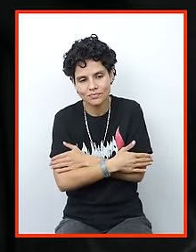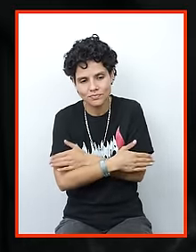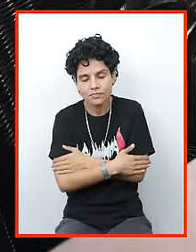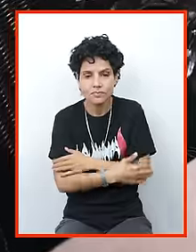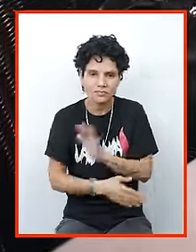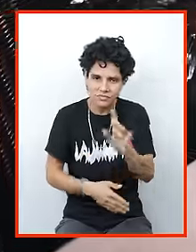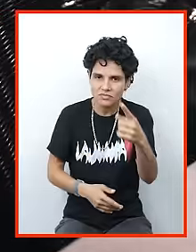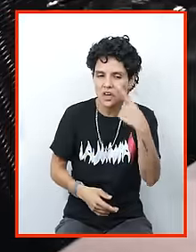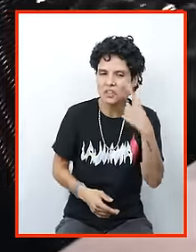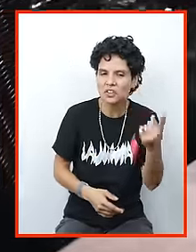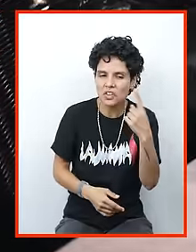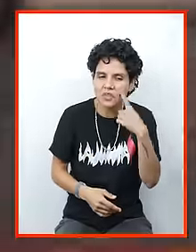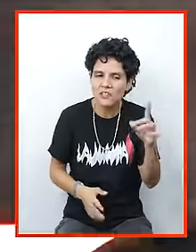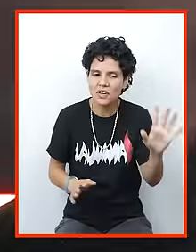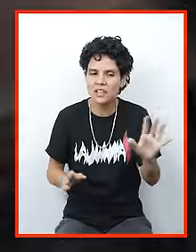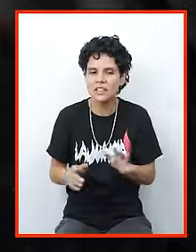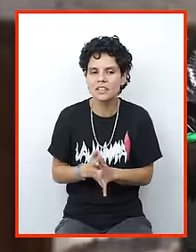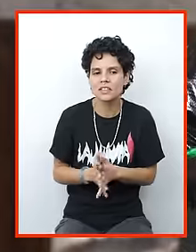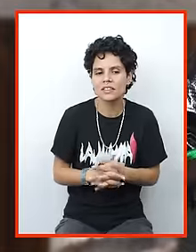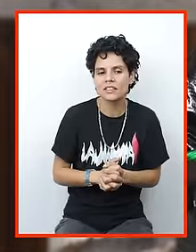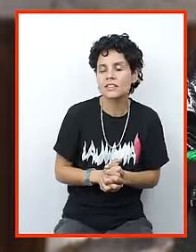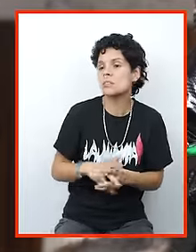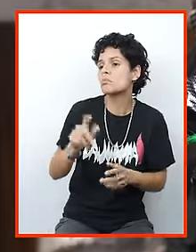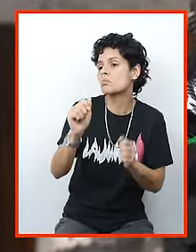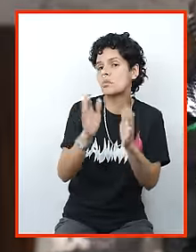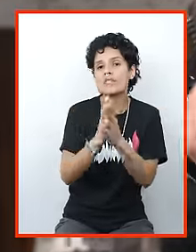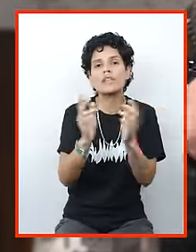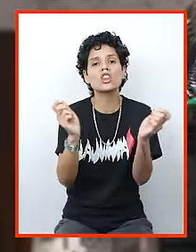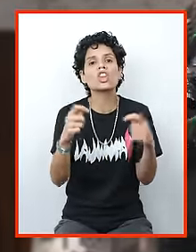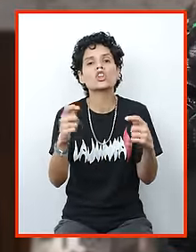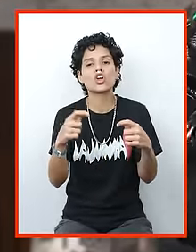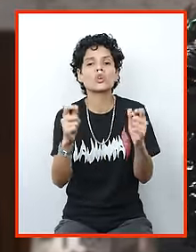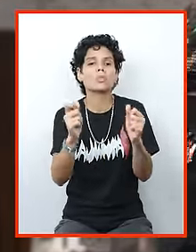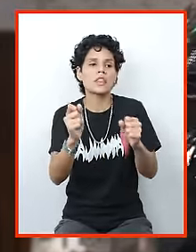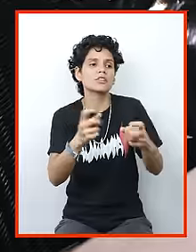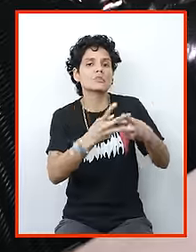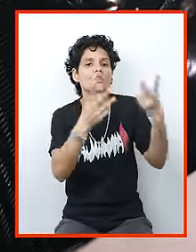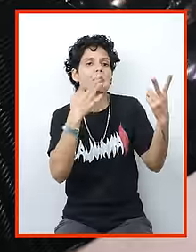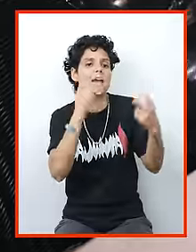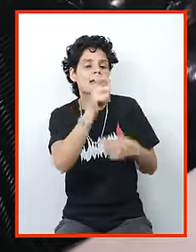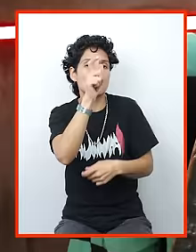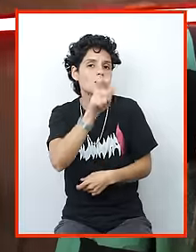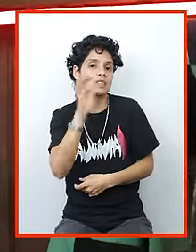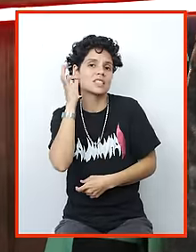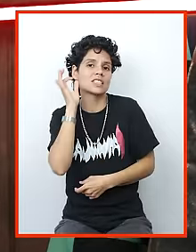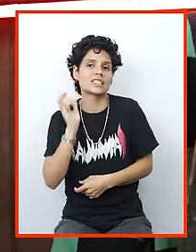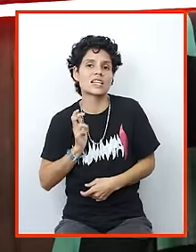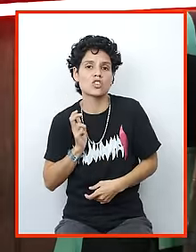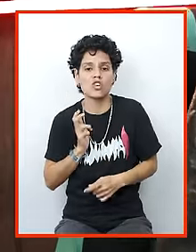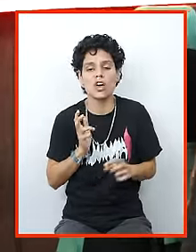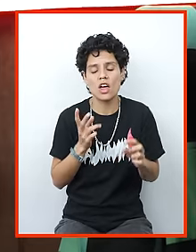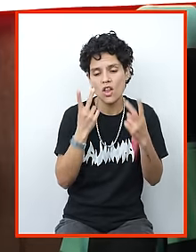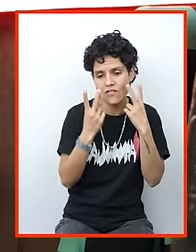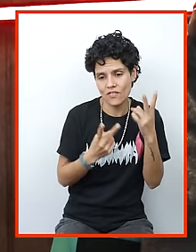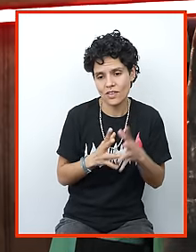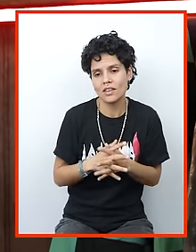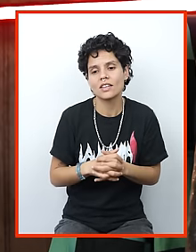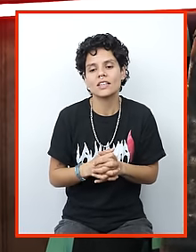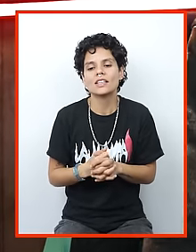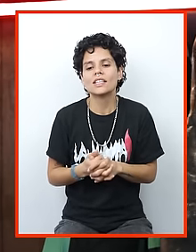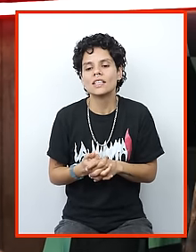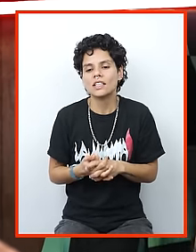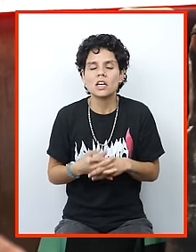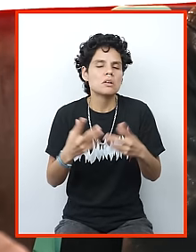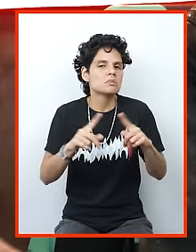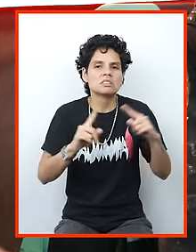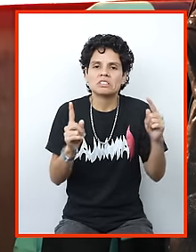cariñosa. Lo va a ver, hermanos. De alguna manera lo va a ver. Sí, yo arrendaba una amigos pieza. Amigos de TikTok suban esta guapa para la señora María Luisa. Sí, tengo que llamarla. Y yo rentaba una piecita ahí, una pieza